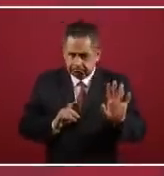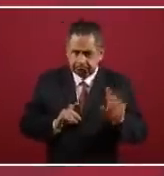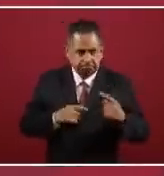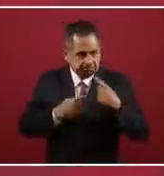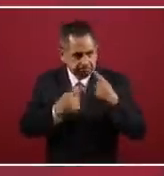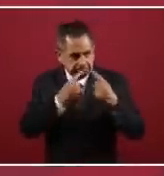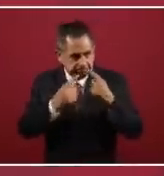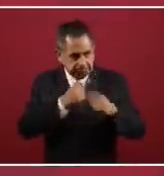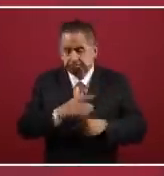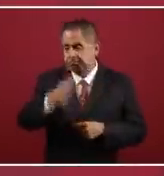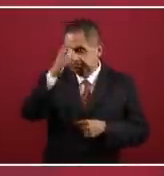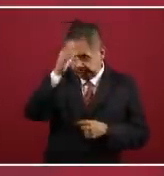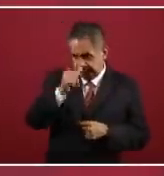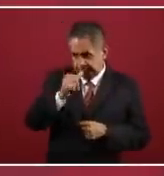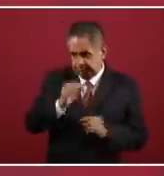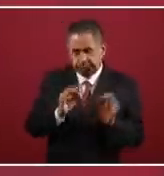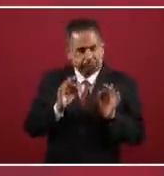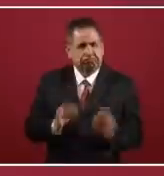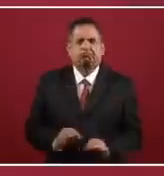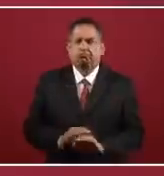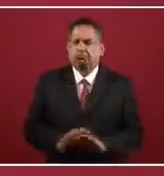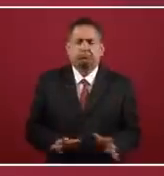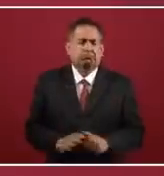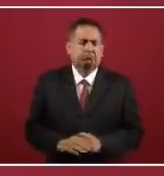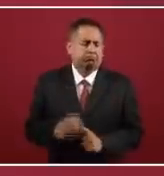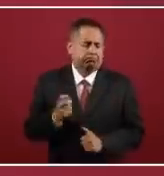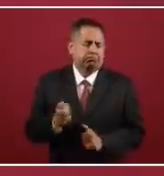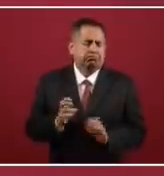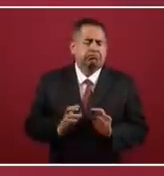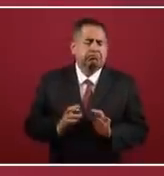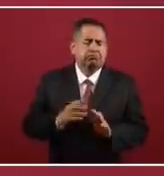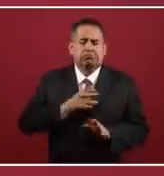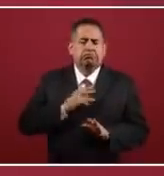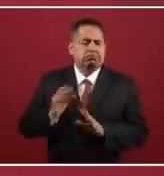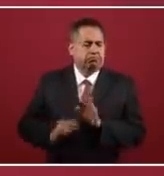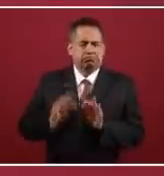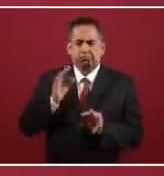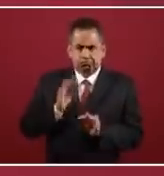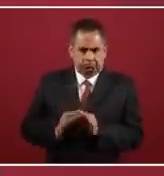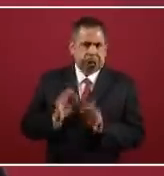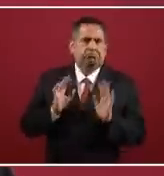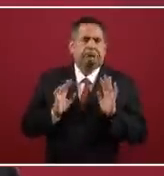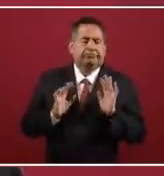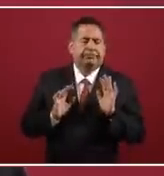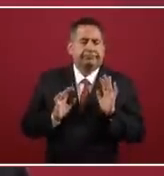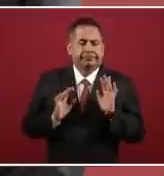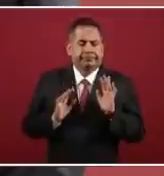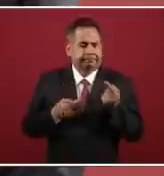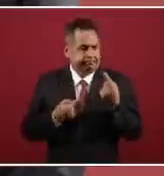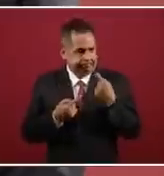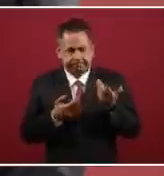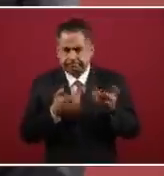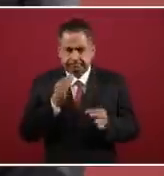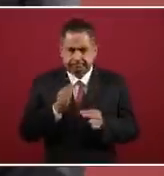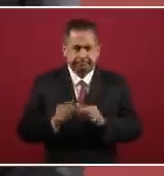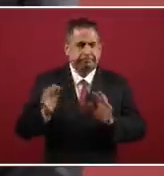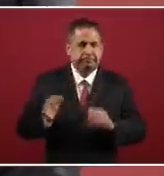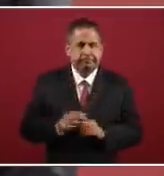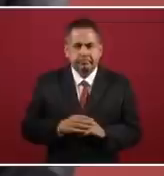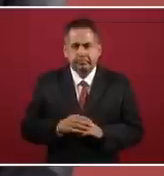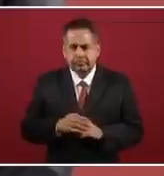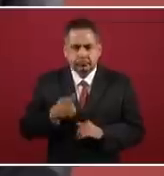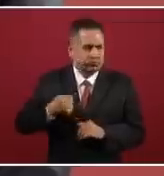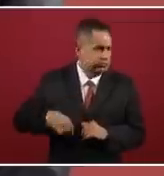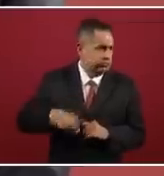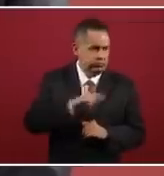llegamos a un acuerdo y hemos cumplido las partes con lo